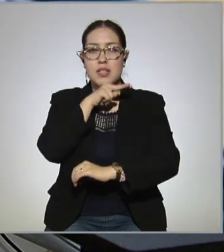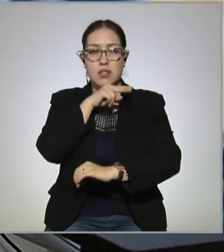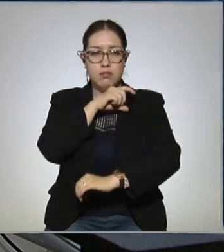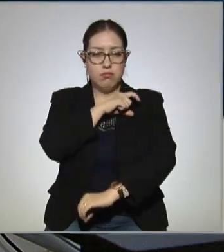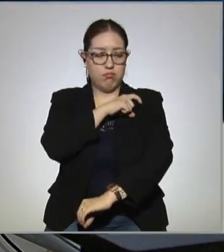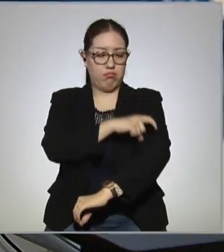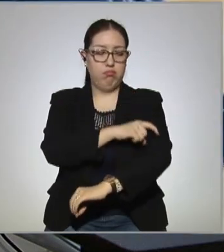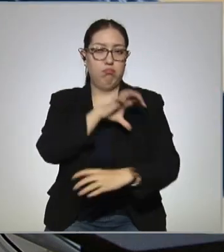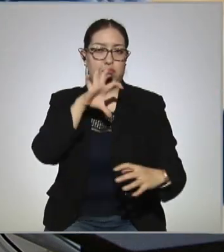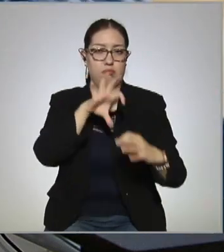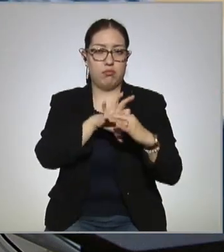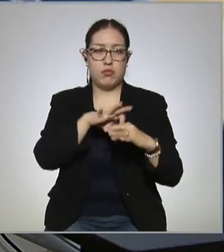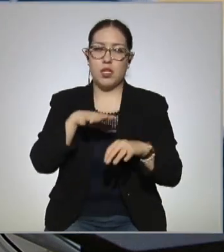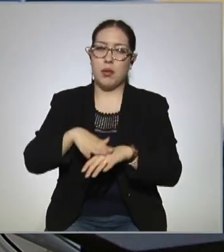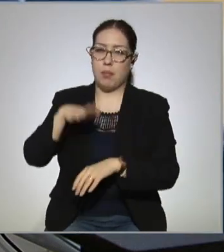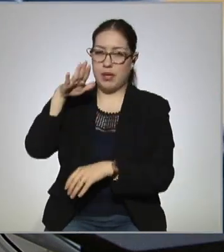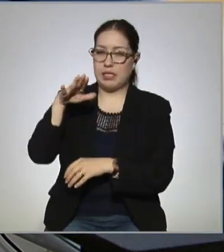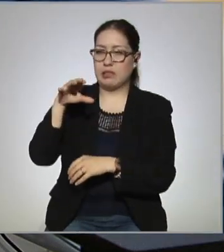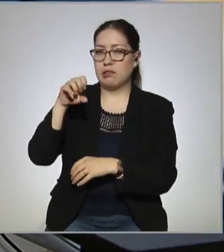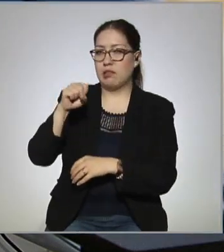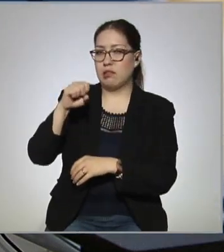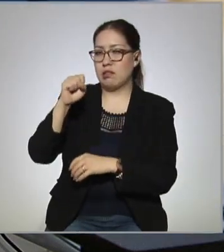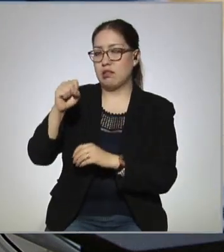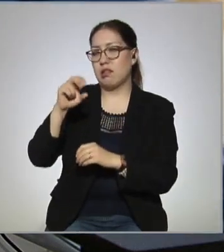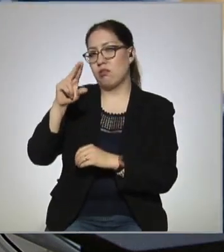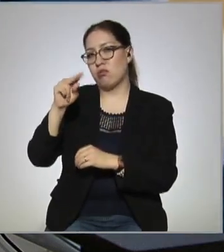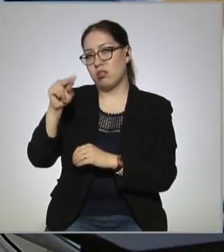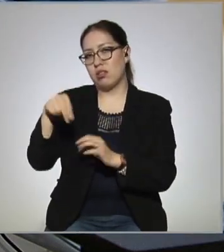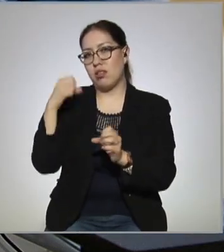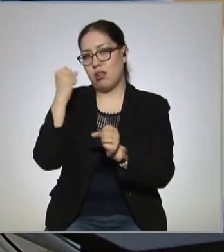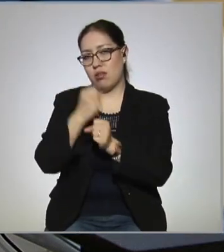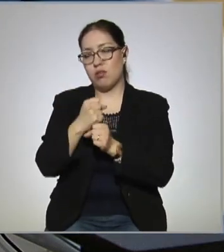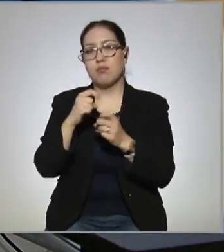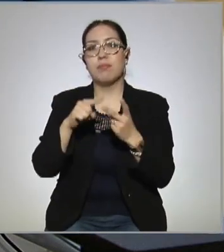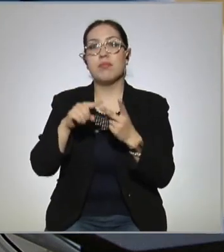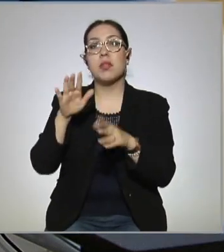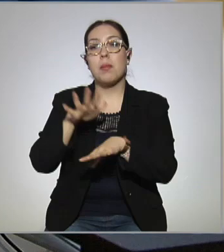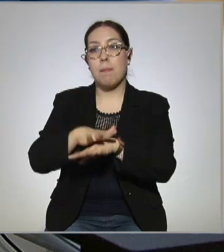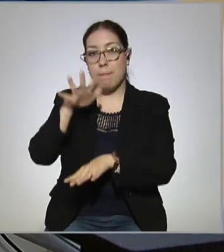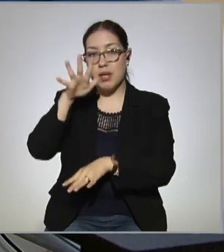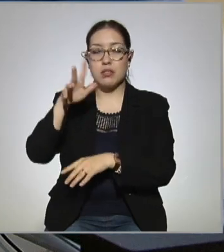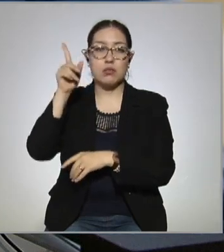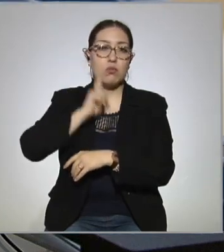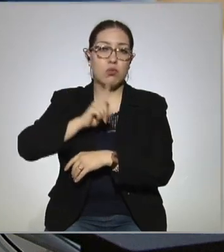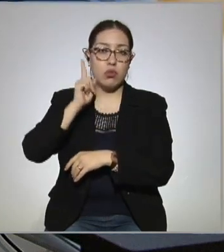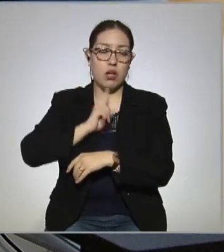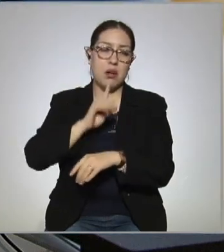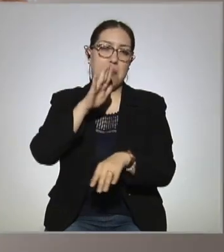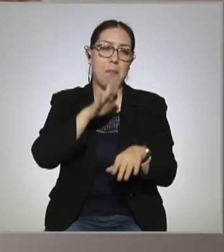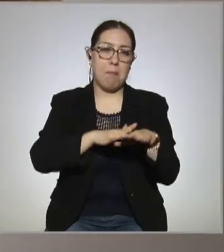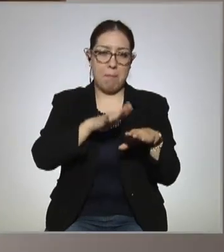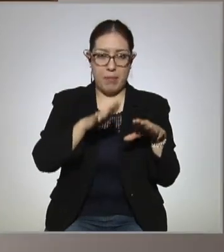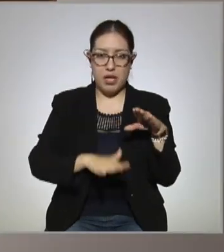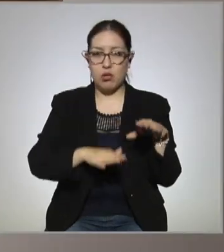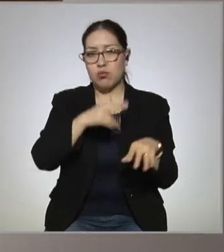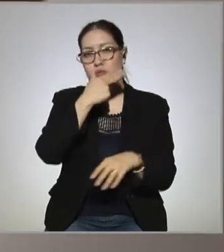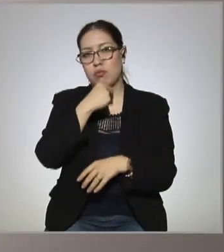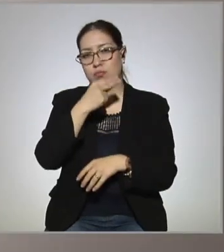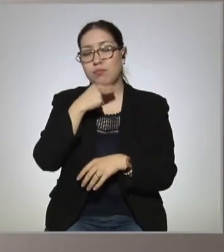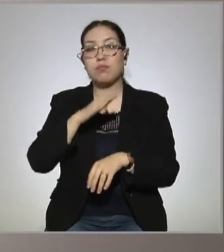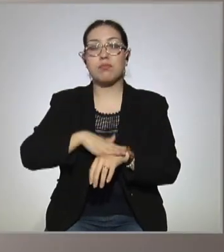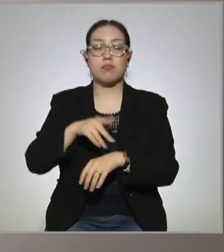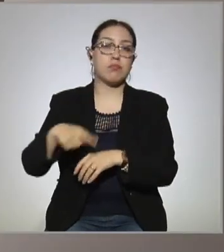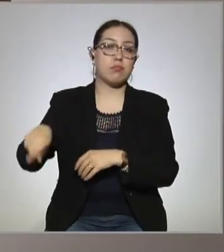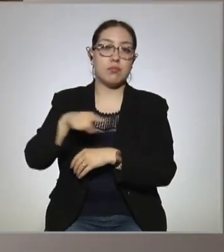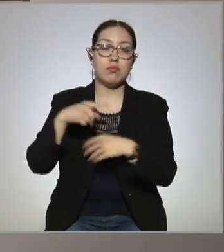la edad, mayores de 60 o de 80 años. También es más frecuente en mujeres que en hombres. Es más frecuente en personas con alguna